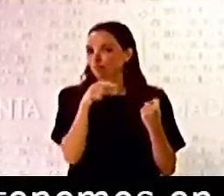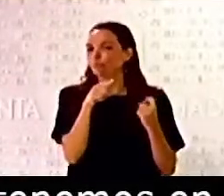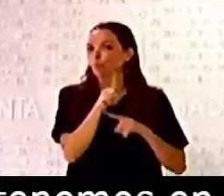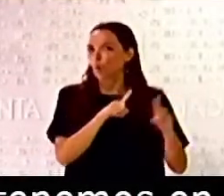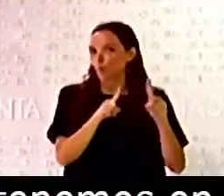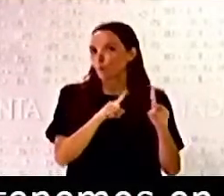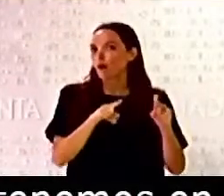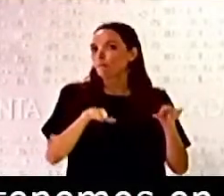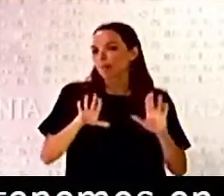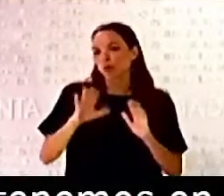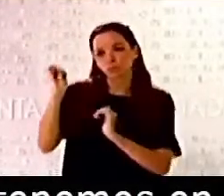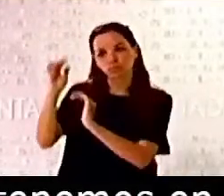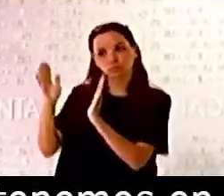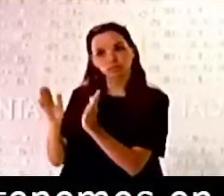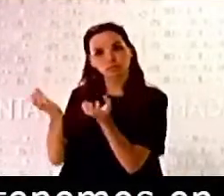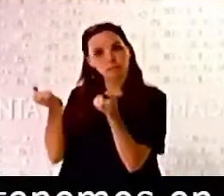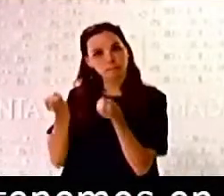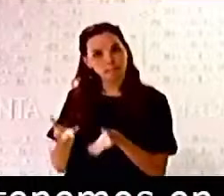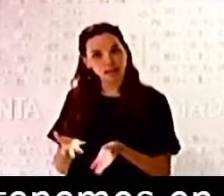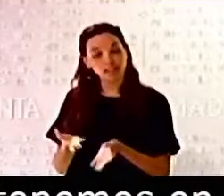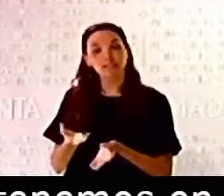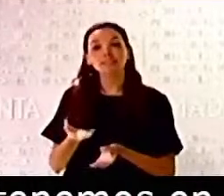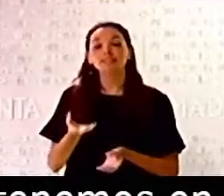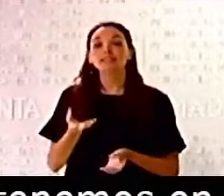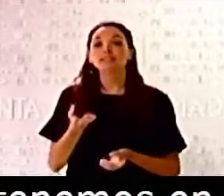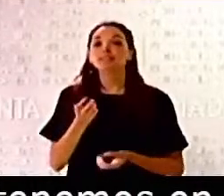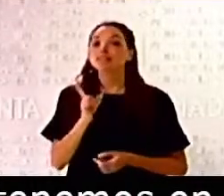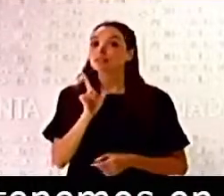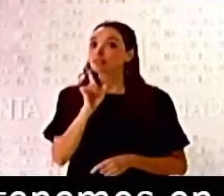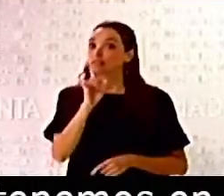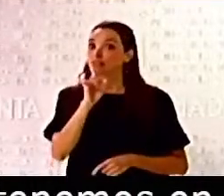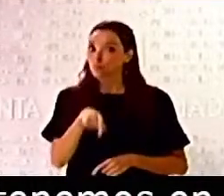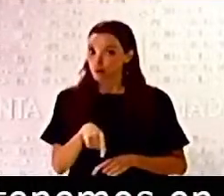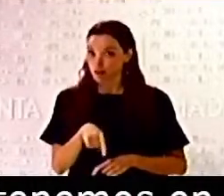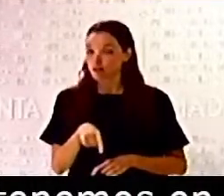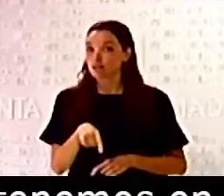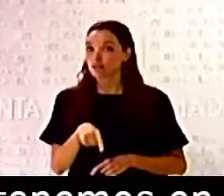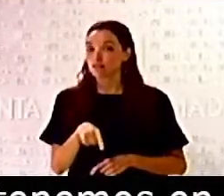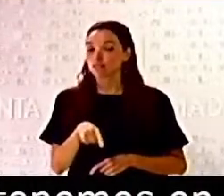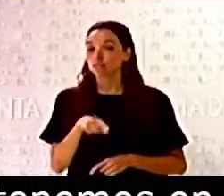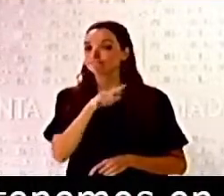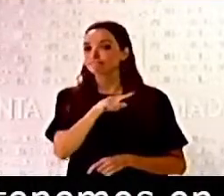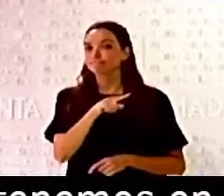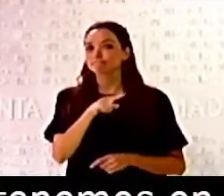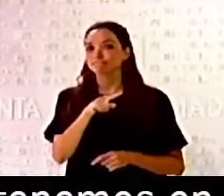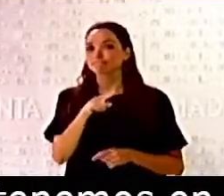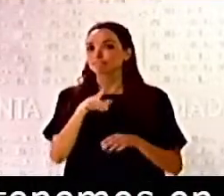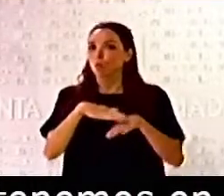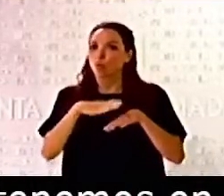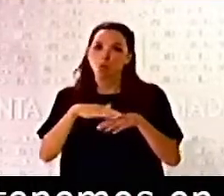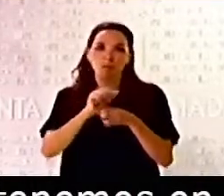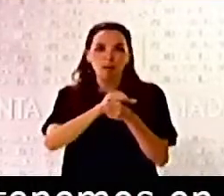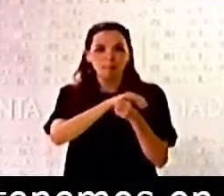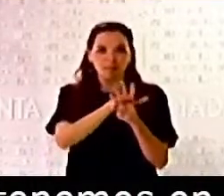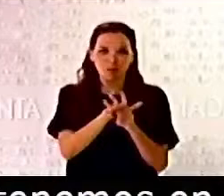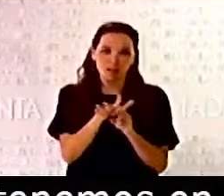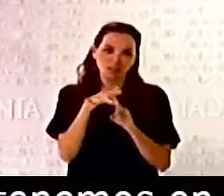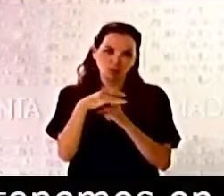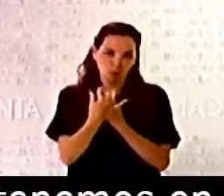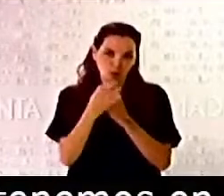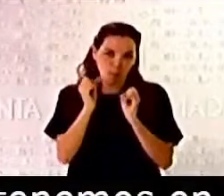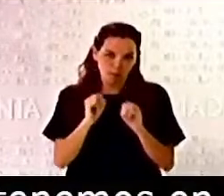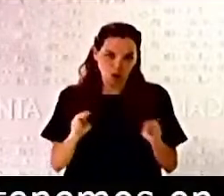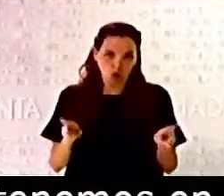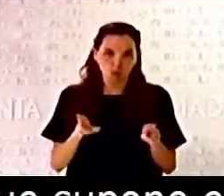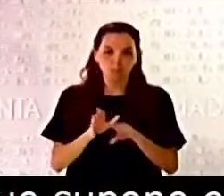cuanto a lo que está suponiendo el efecto de la pandemia, ¿no?